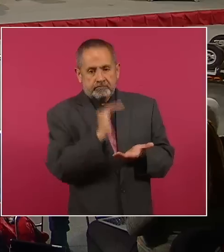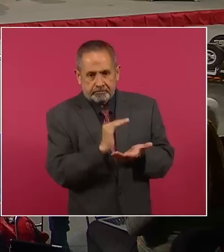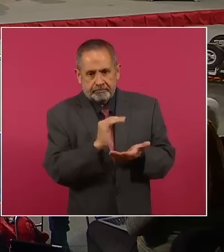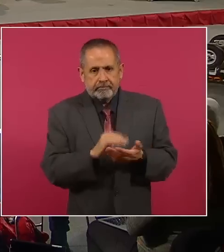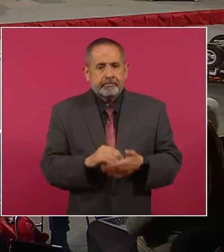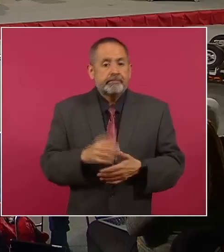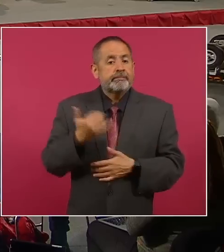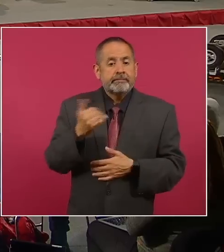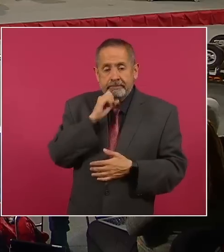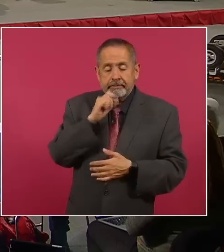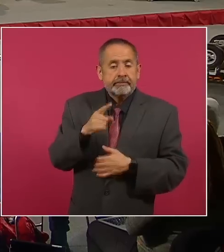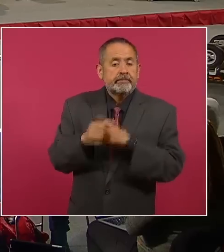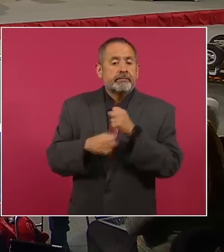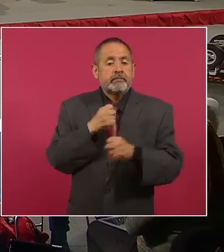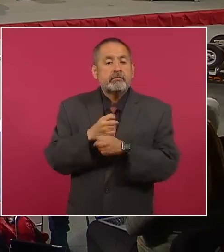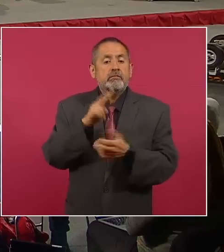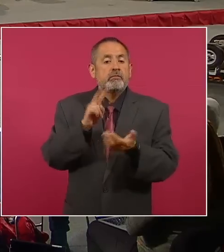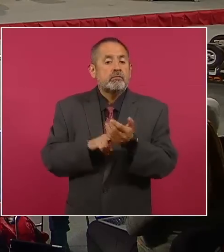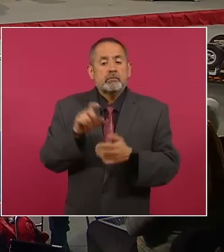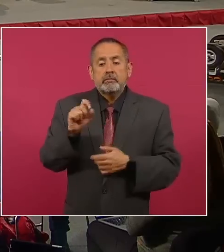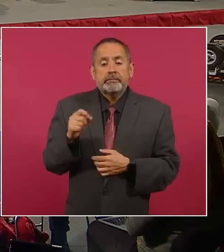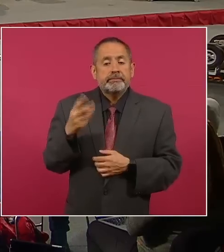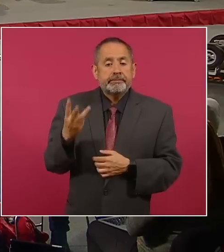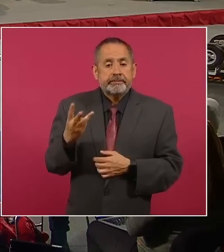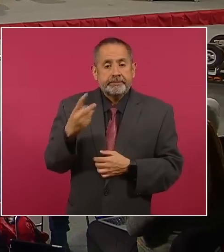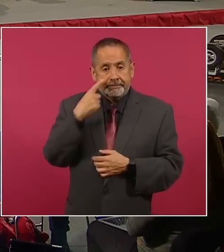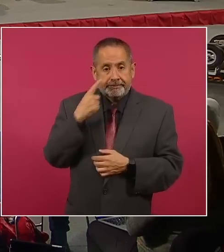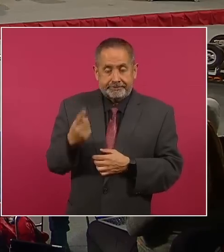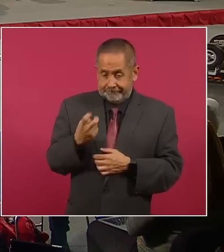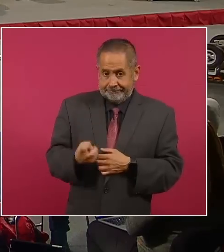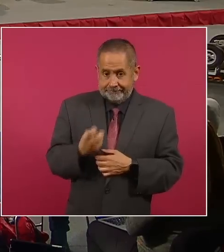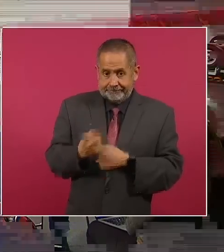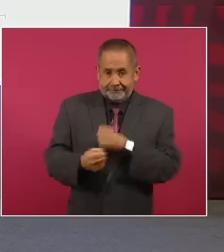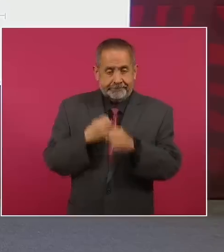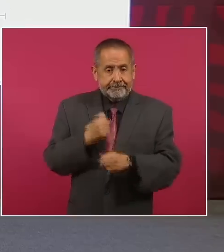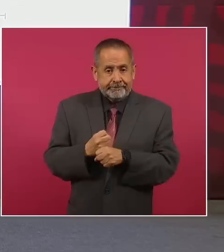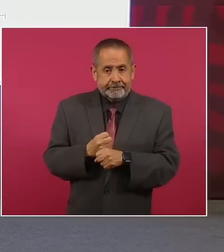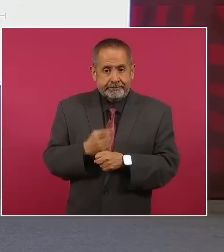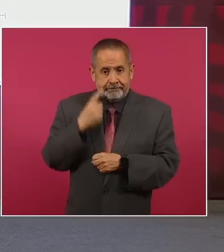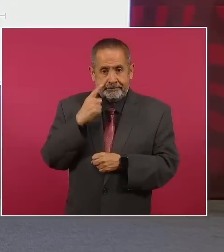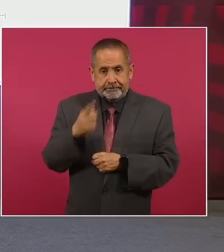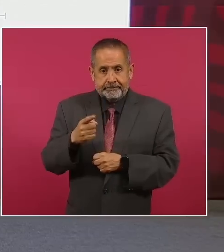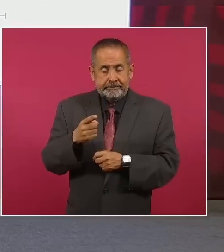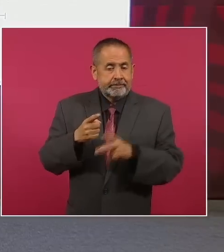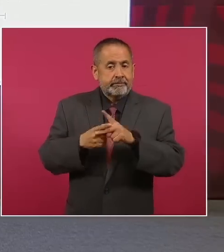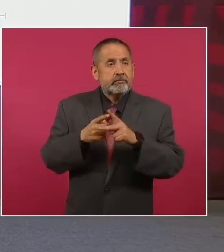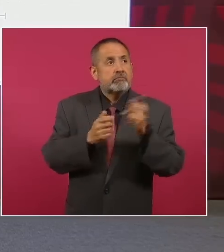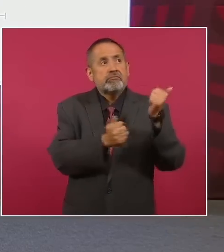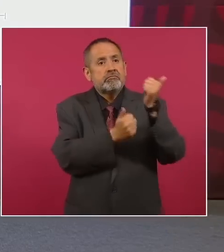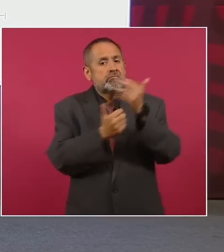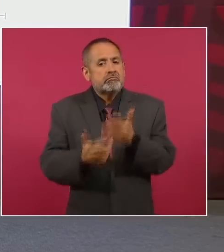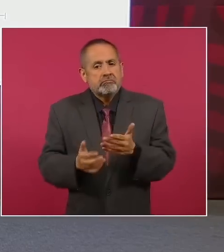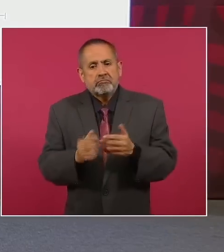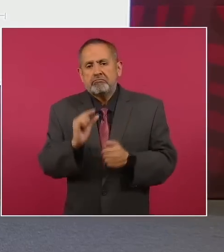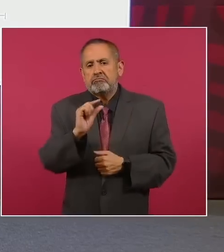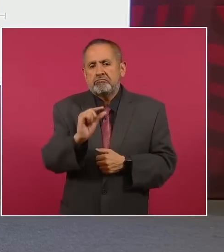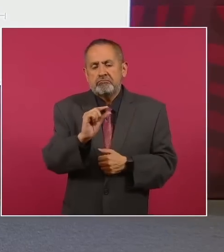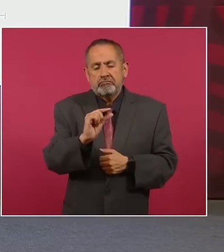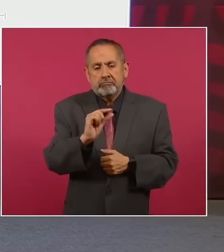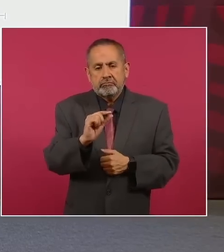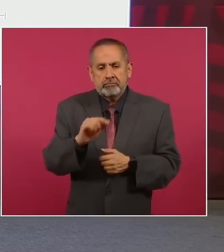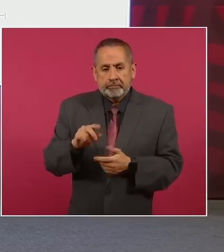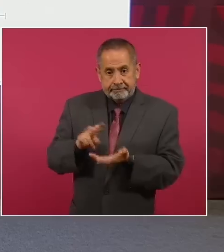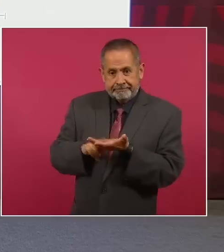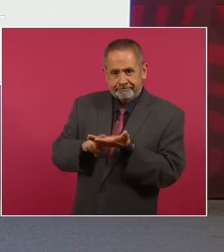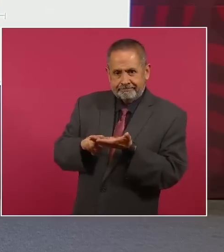y en el 2023, este año, esta es la proyección de importaciones que tenemos para